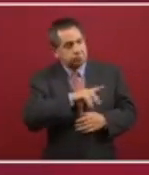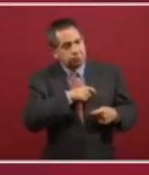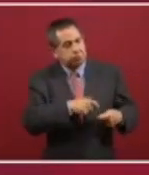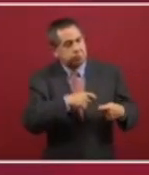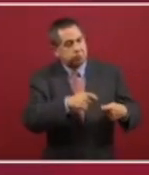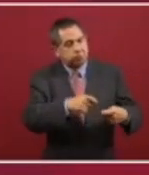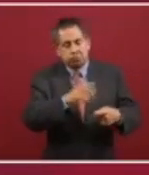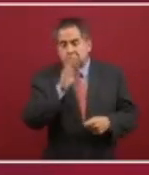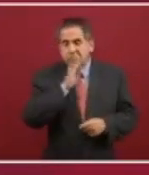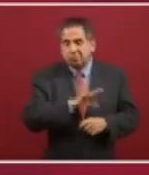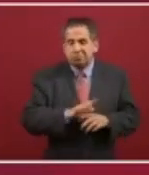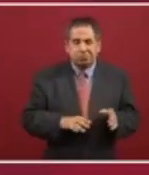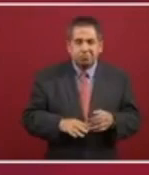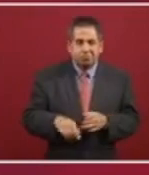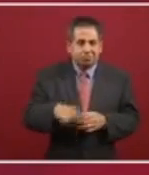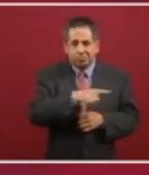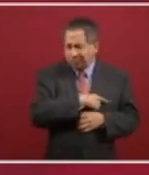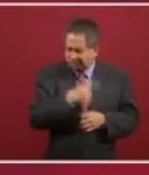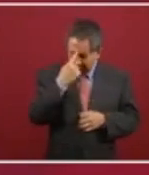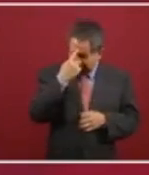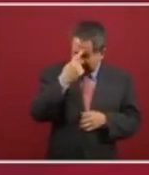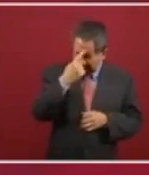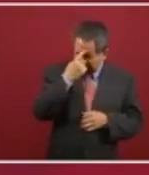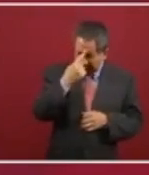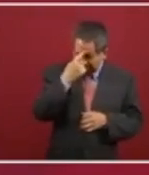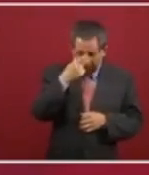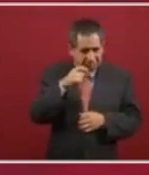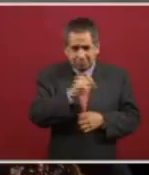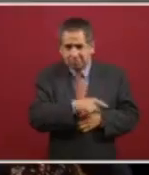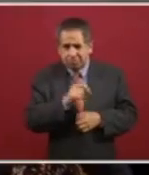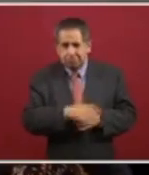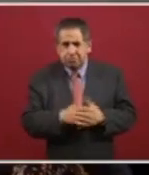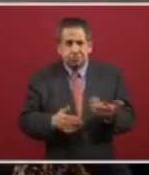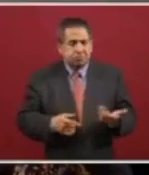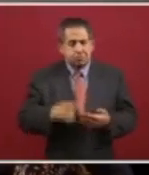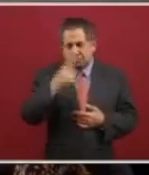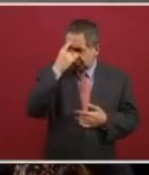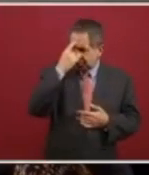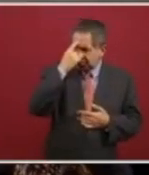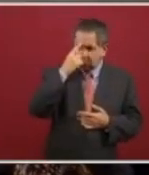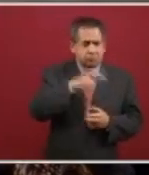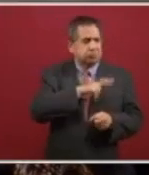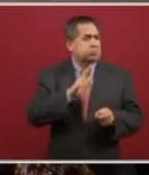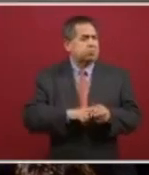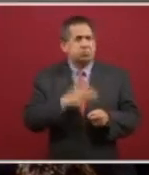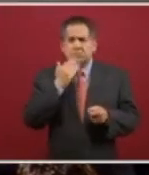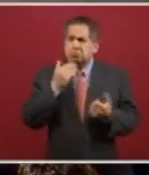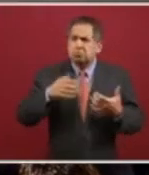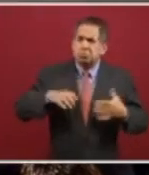y una especie de enajenación. Se pensaba que eso era normal,